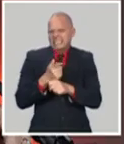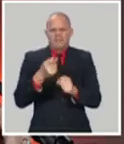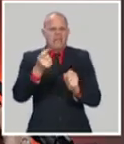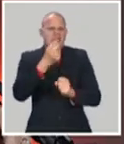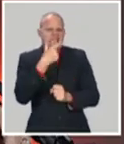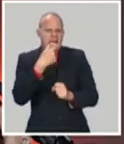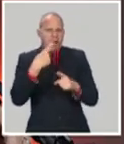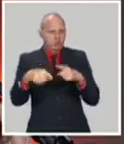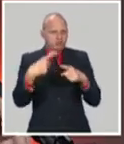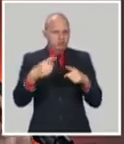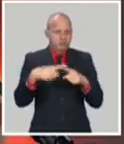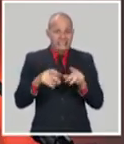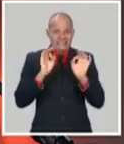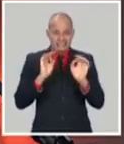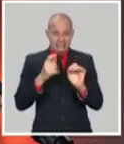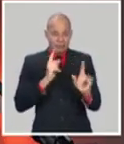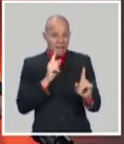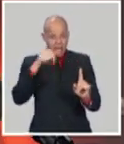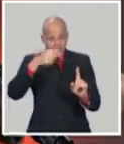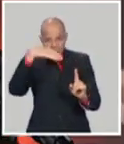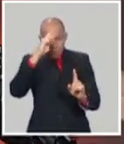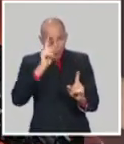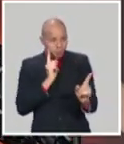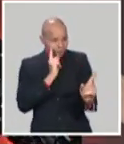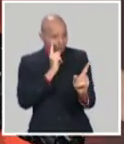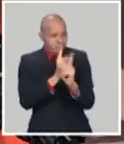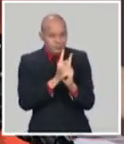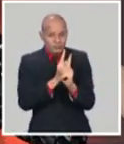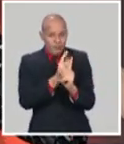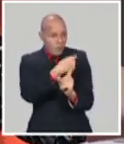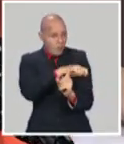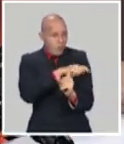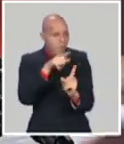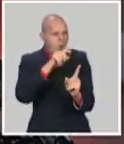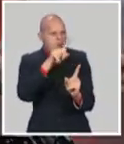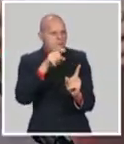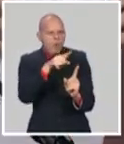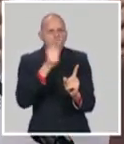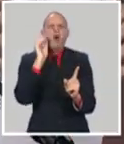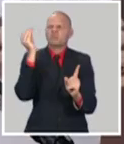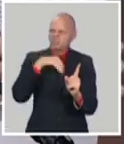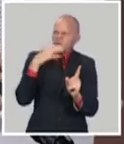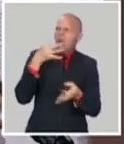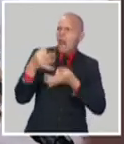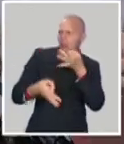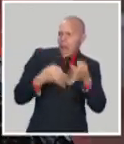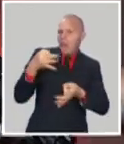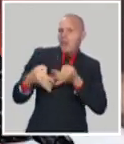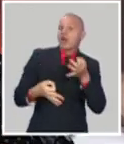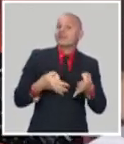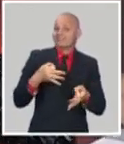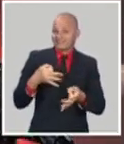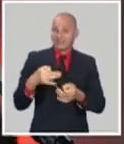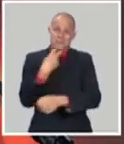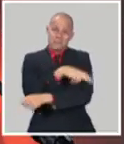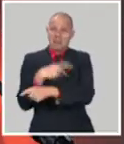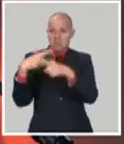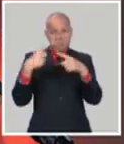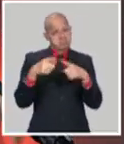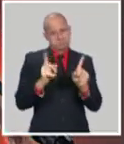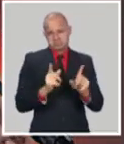que es increíble. Universidad para todos. La universidad, porque creo que todos estamos muy interesados en lo que está pasando en el mundo y lógicamente en nuestro